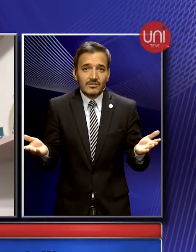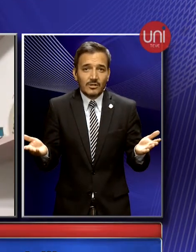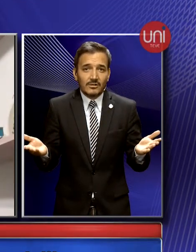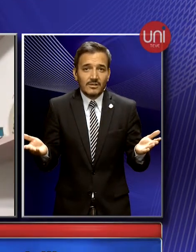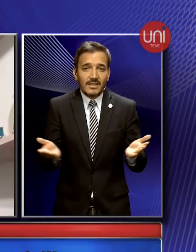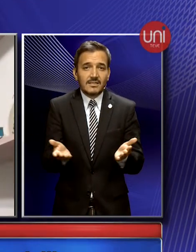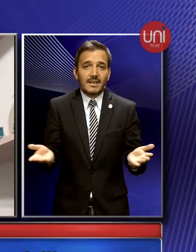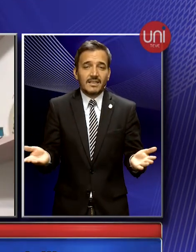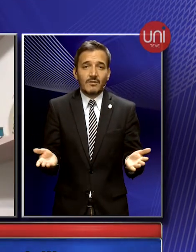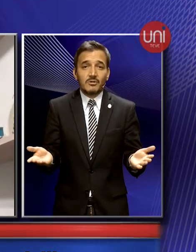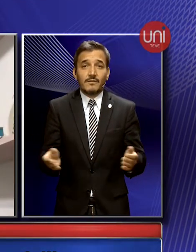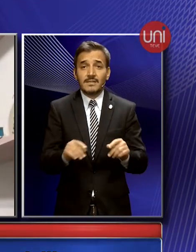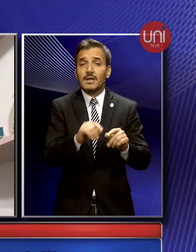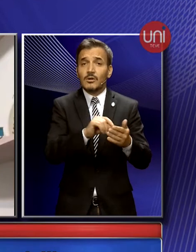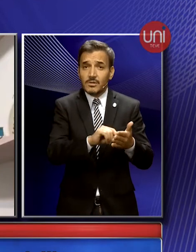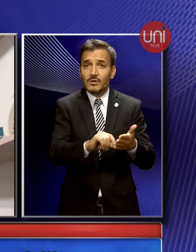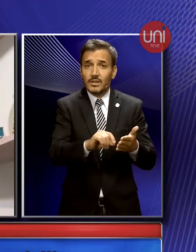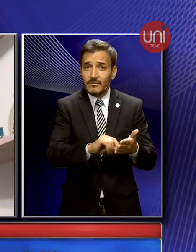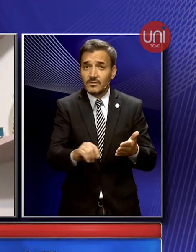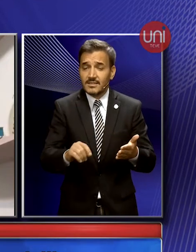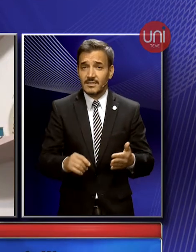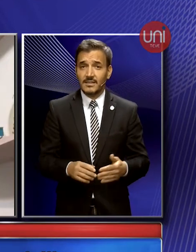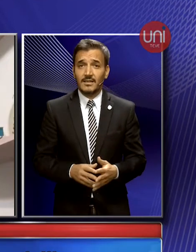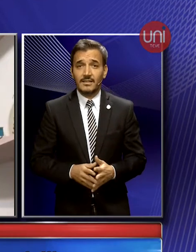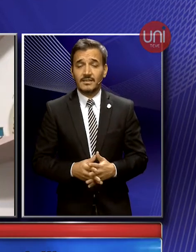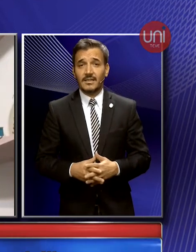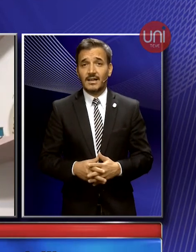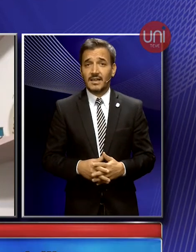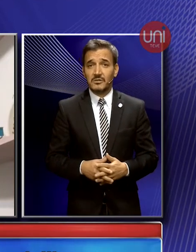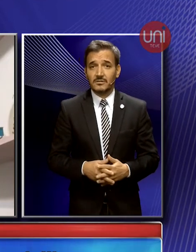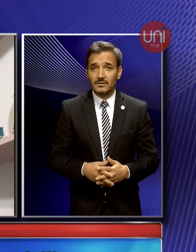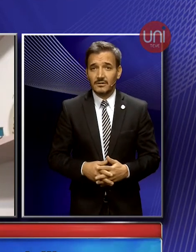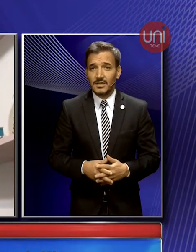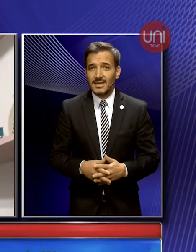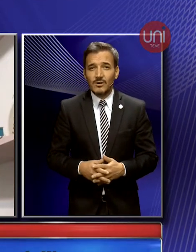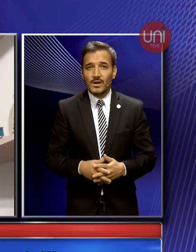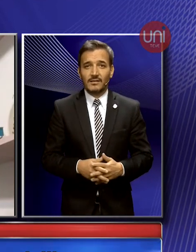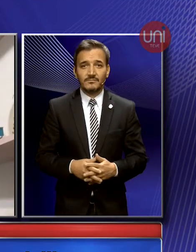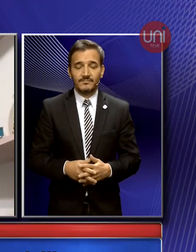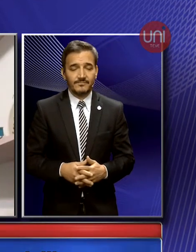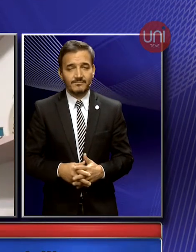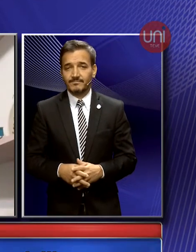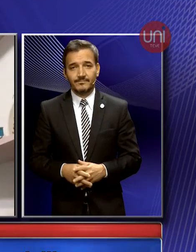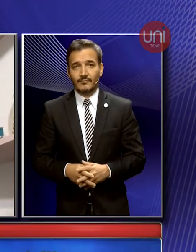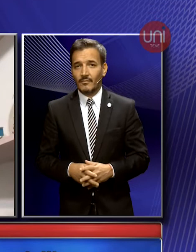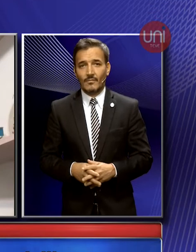es la intención de dar semejante información que es falsa? Inclusive con teléfonos allí agregados. Sí, ¿desde qué lugar? No